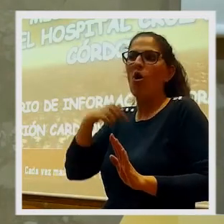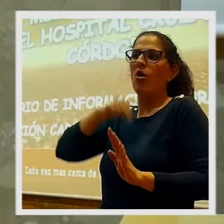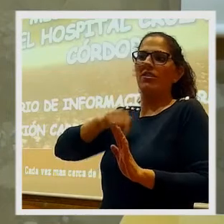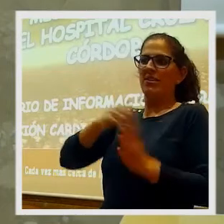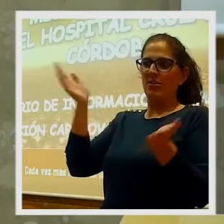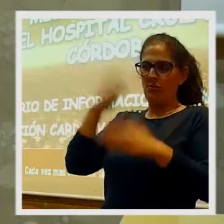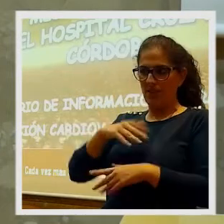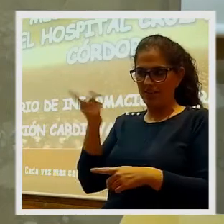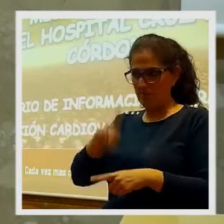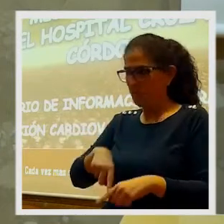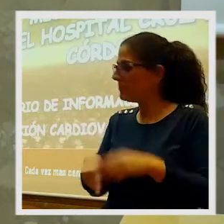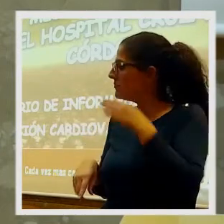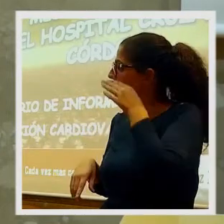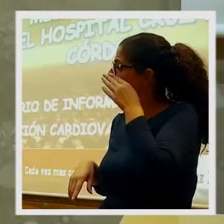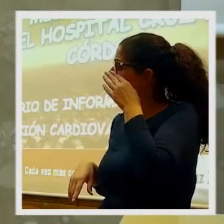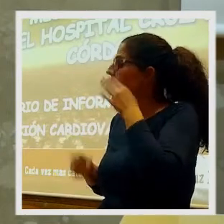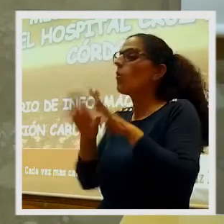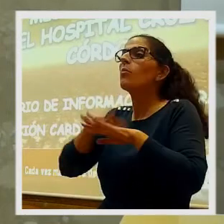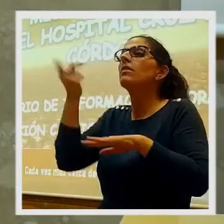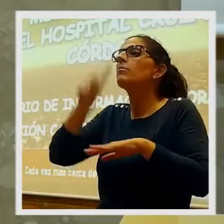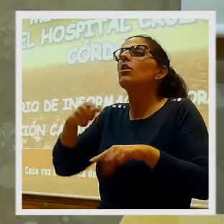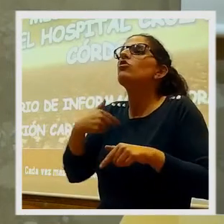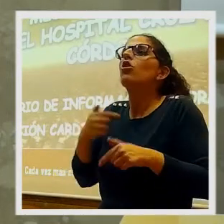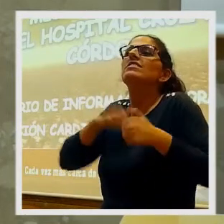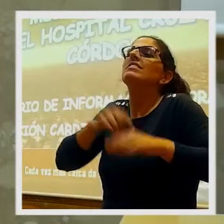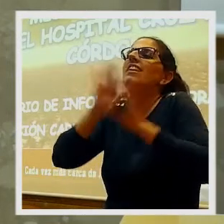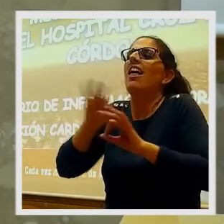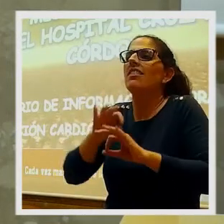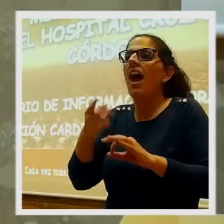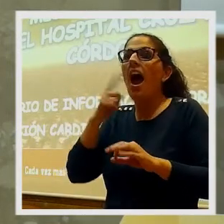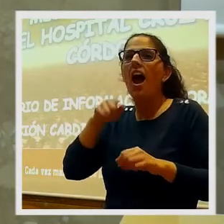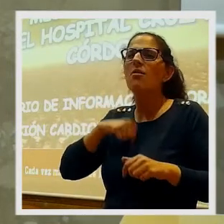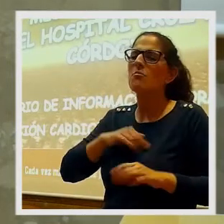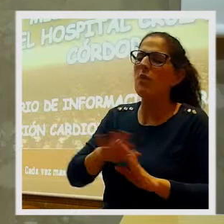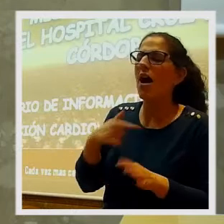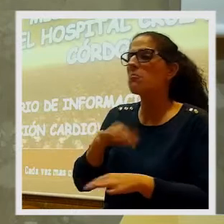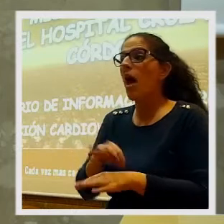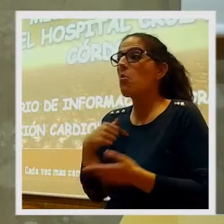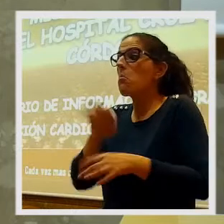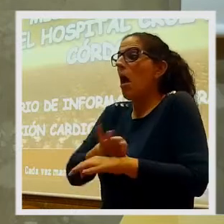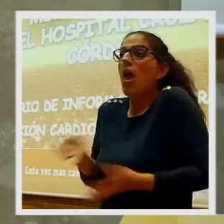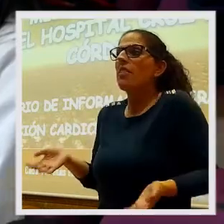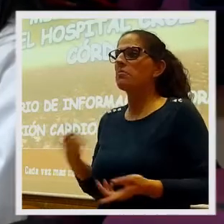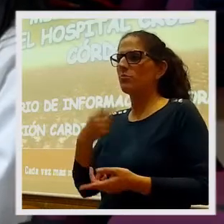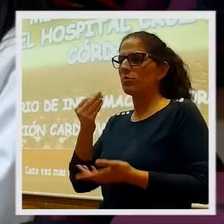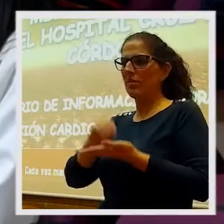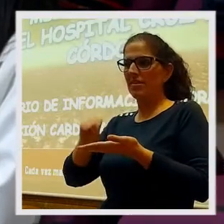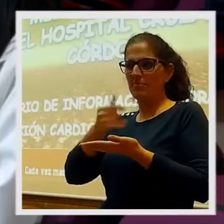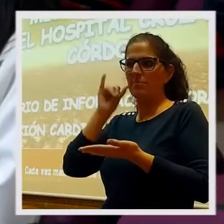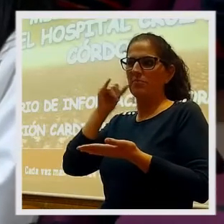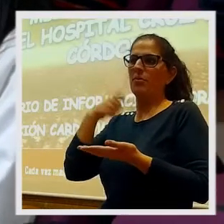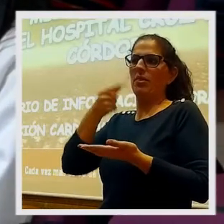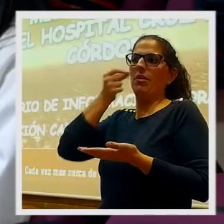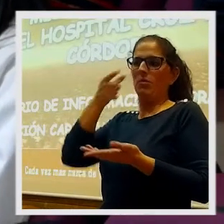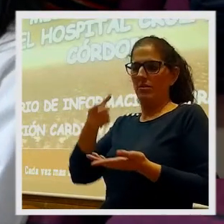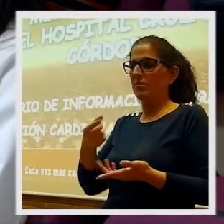inconsciencia, y el hecho de estar totalmente asintomático durante este periodo. Durante estos 3 años y medio, hasta que me operan, mi guerra